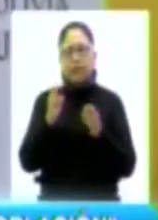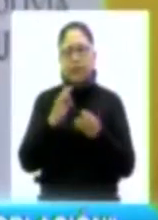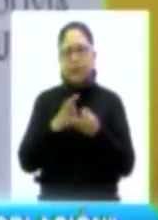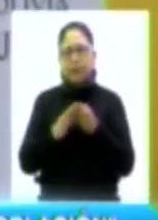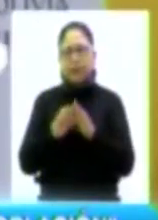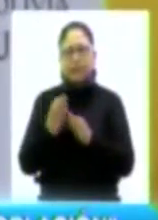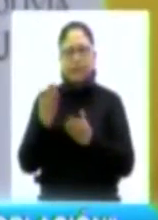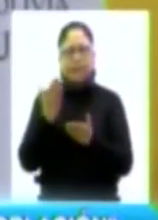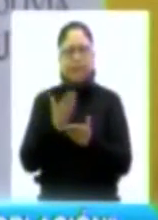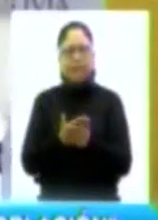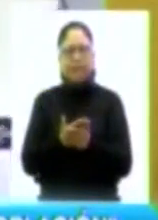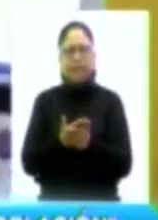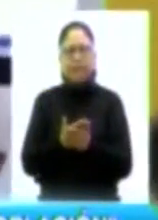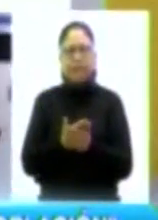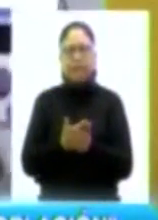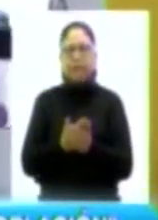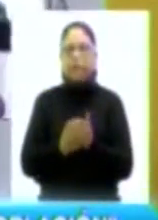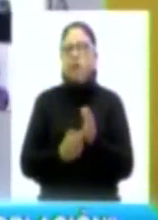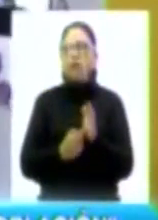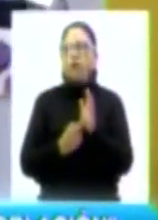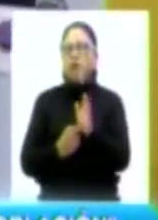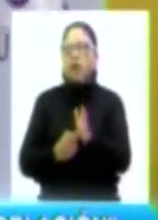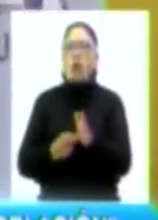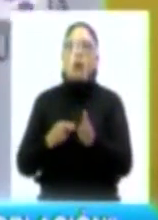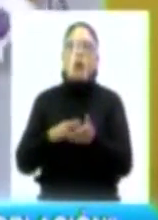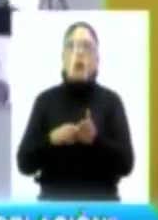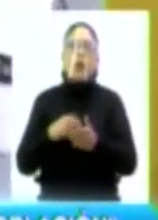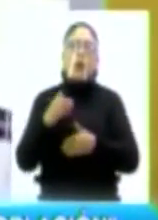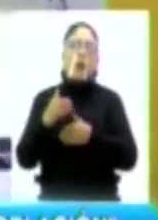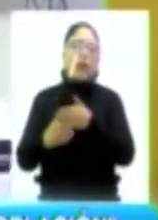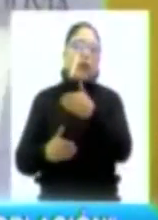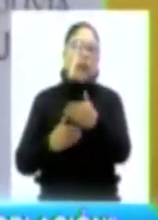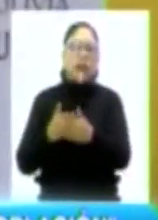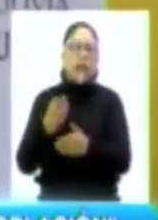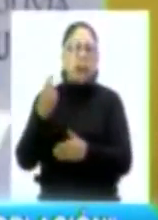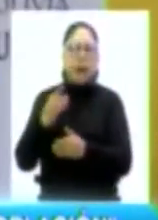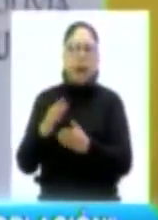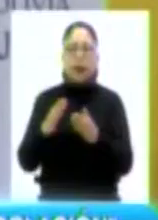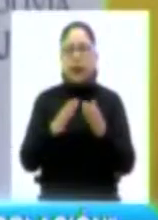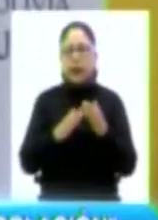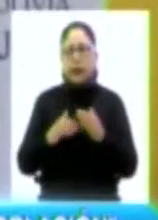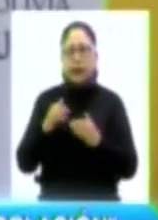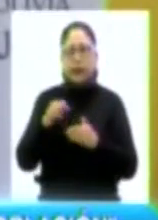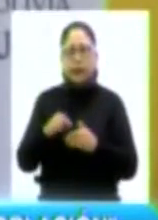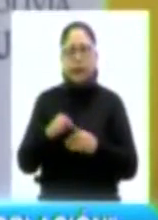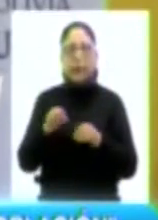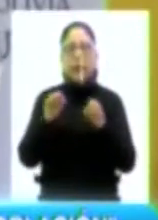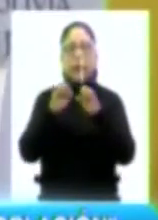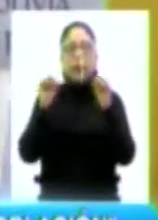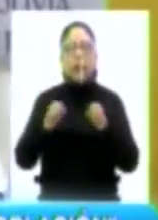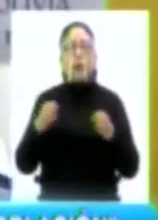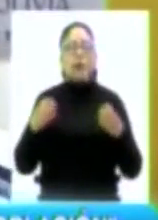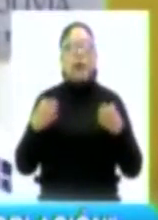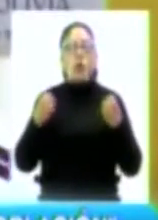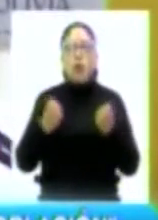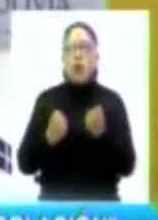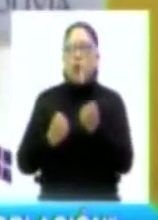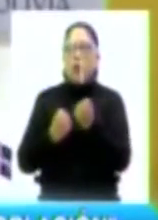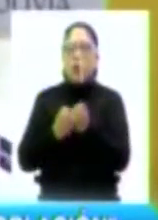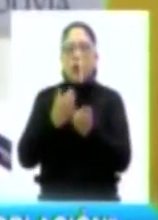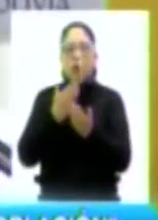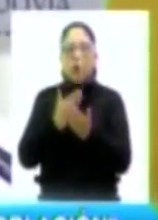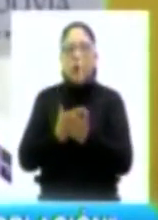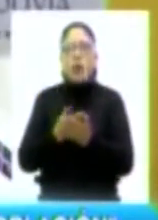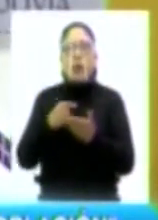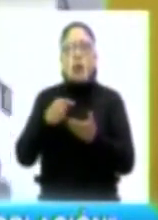cual representa realmente un gran avance para nuestra población y en el sistema de salud. Con esto yo quiero darles